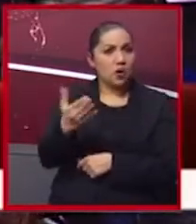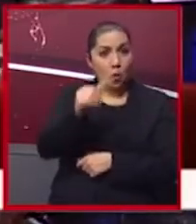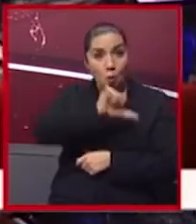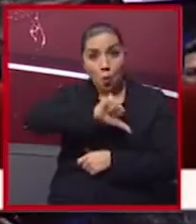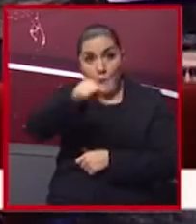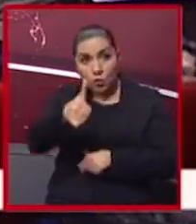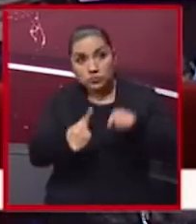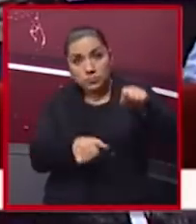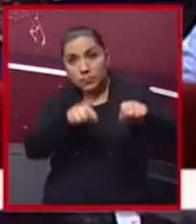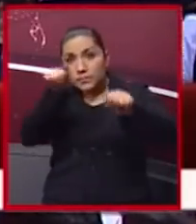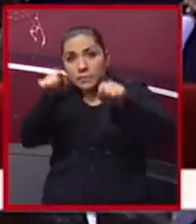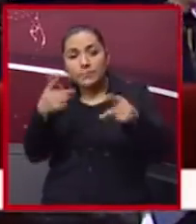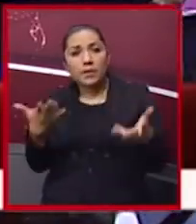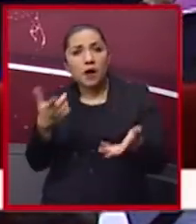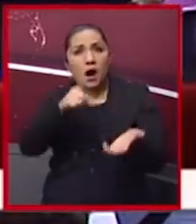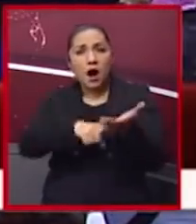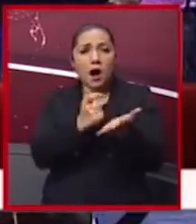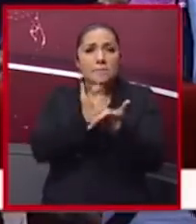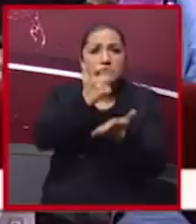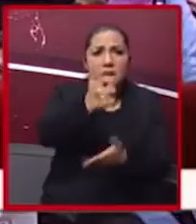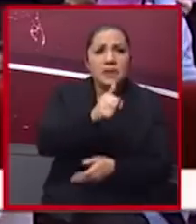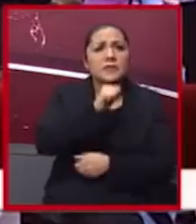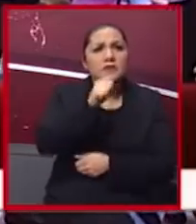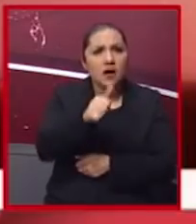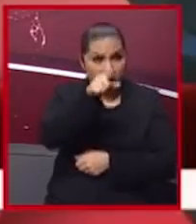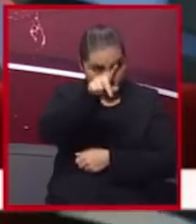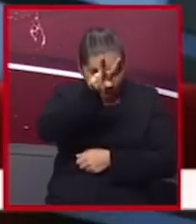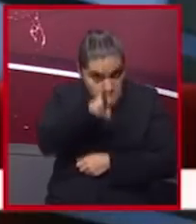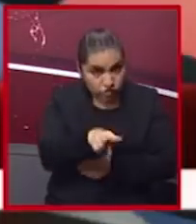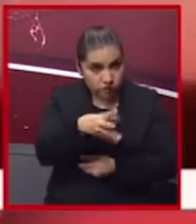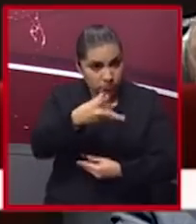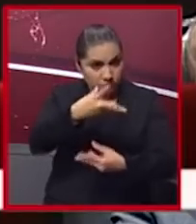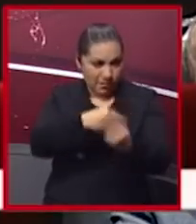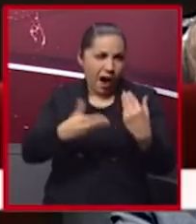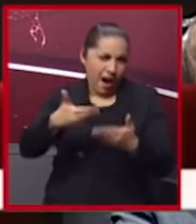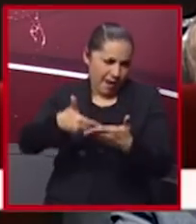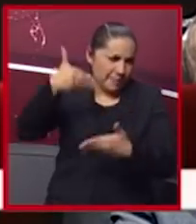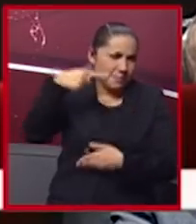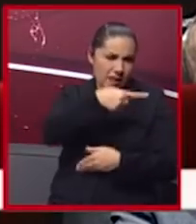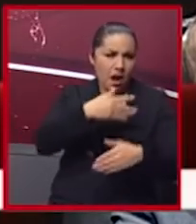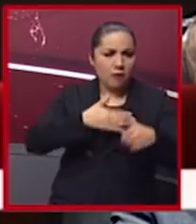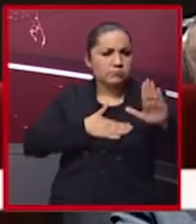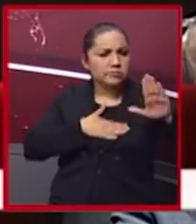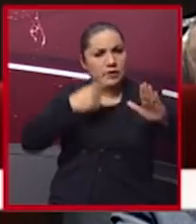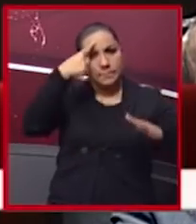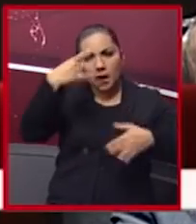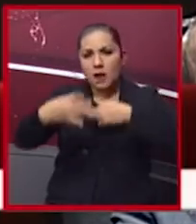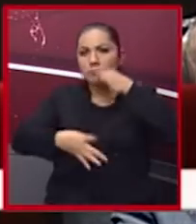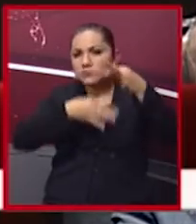de reducir de forma contundente la deuda pública. Y vamos a iniciar una nueva